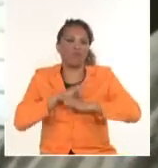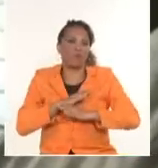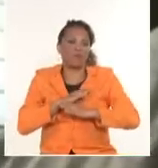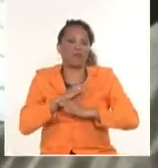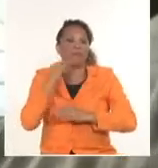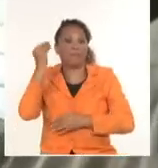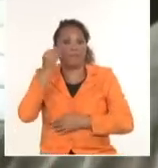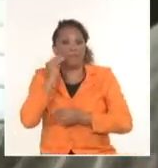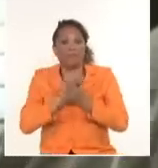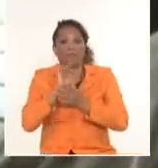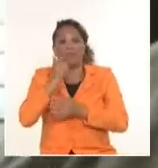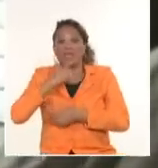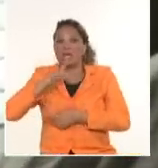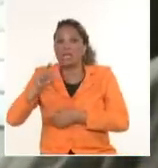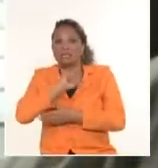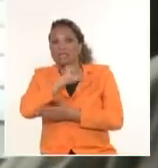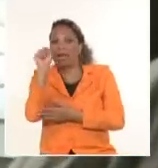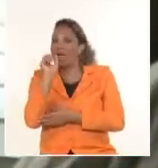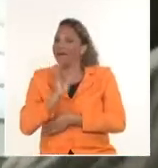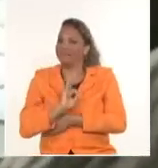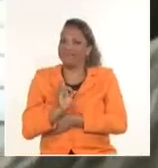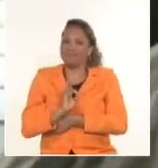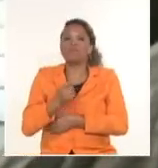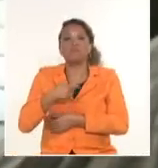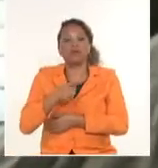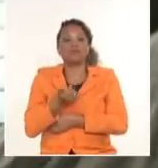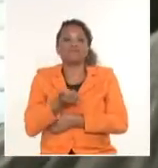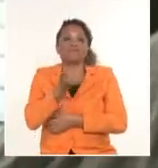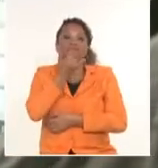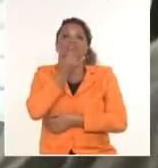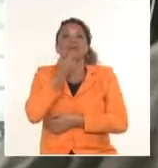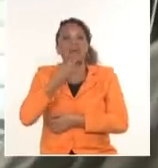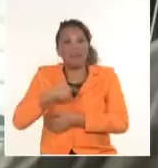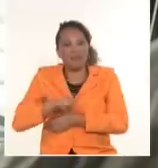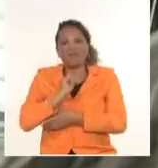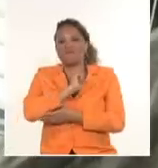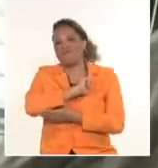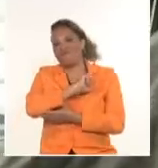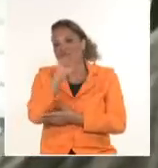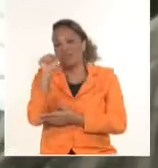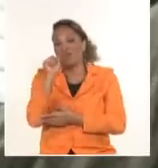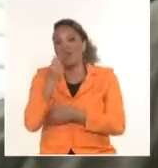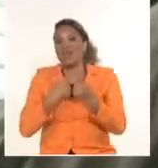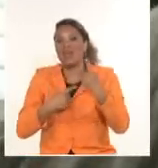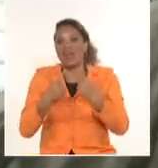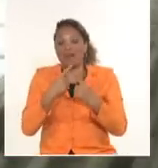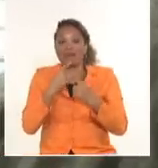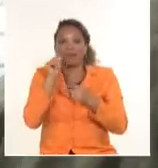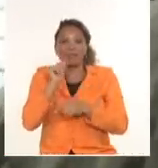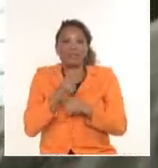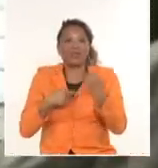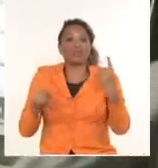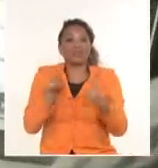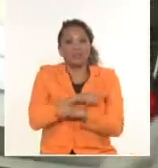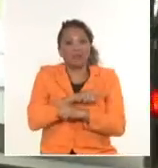una actuación brillante del gigante de herradura, y sin embargo, a pesar de esos vientos en contra, se creció como